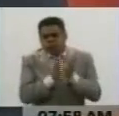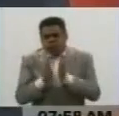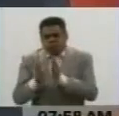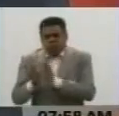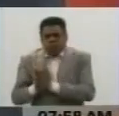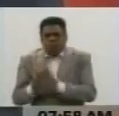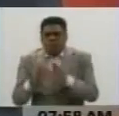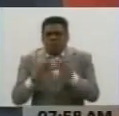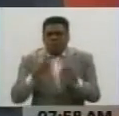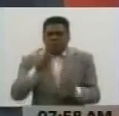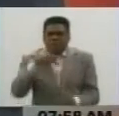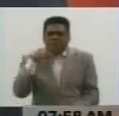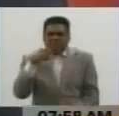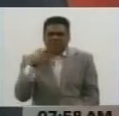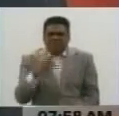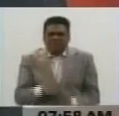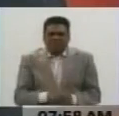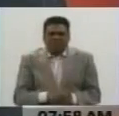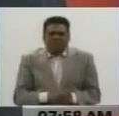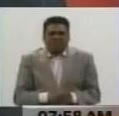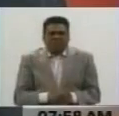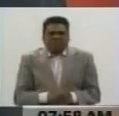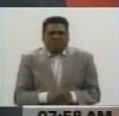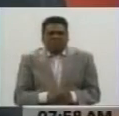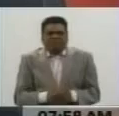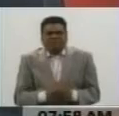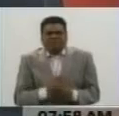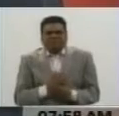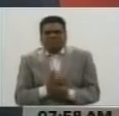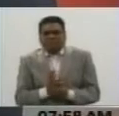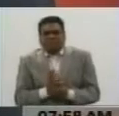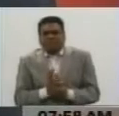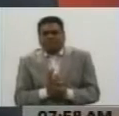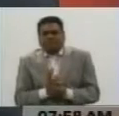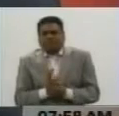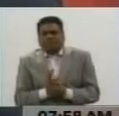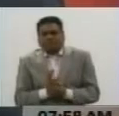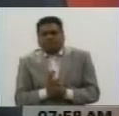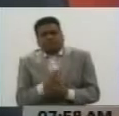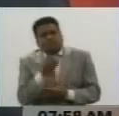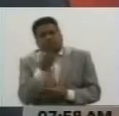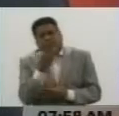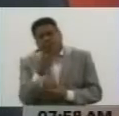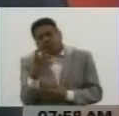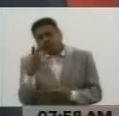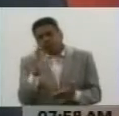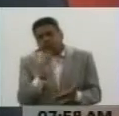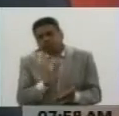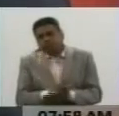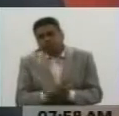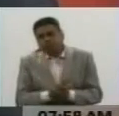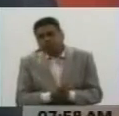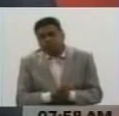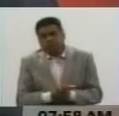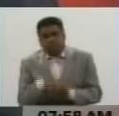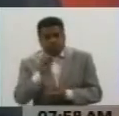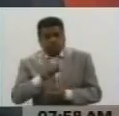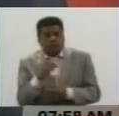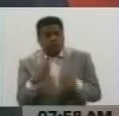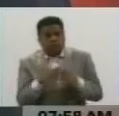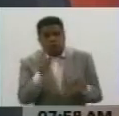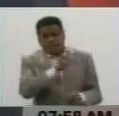que, bueno, apuestan al deterioro de la economía nacional. Bueno, eso es algo que es evidente y que todos los ciudadanos, cada